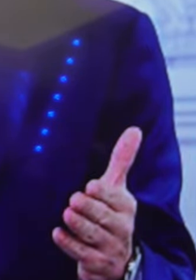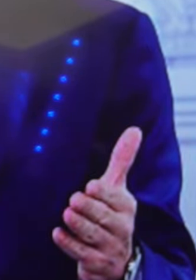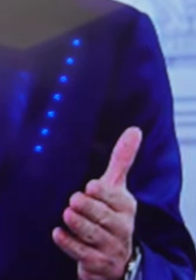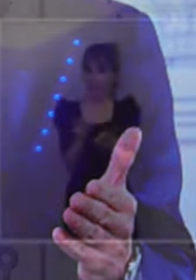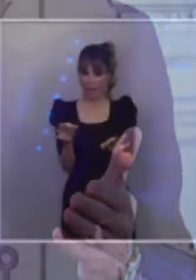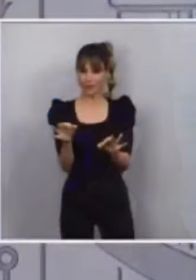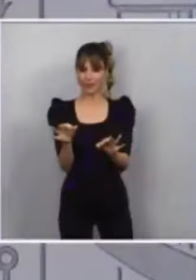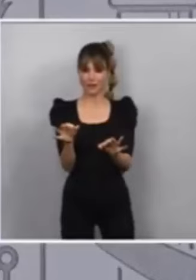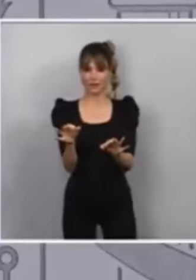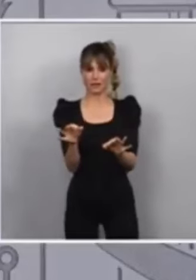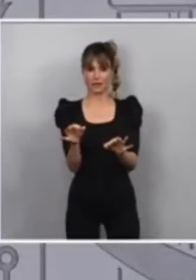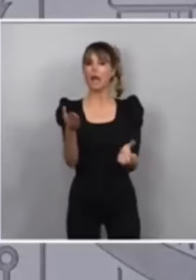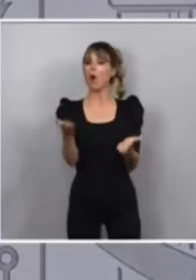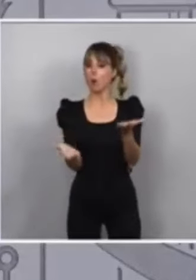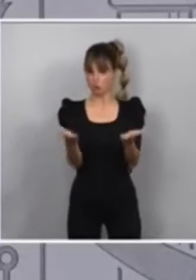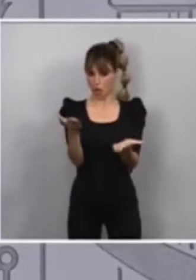Valencia